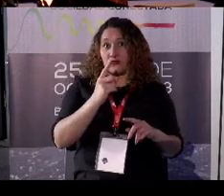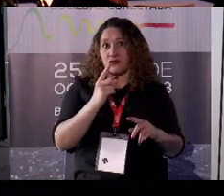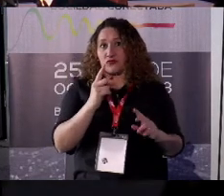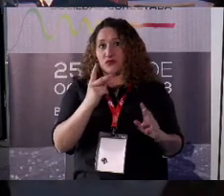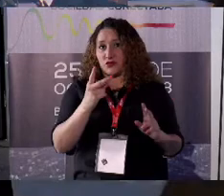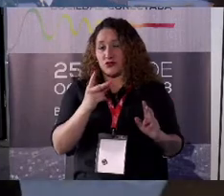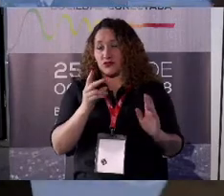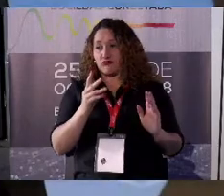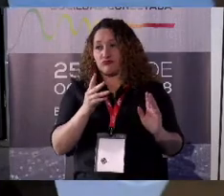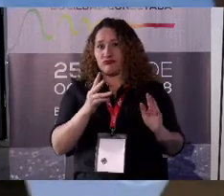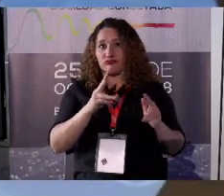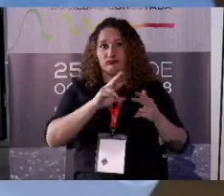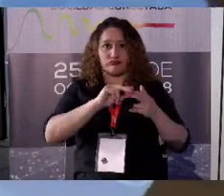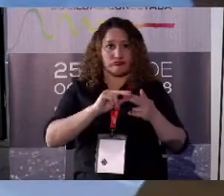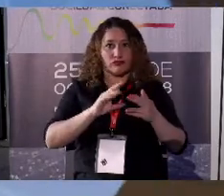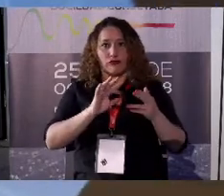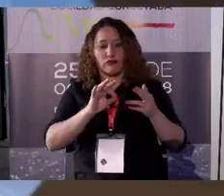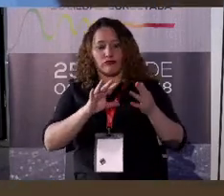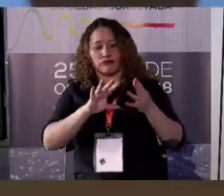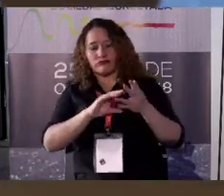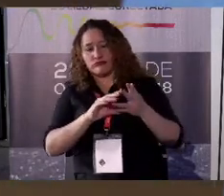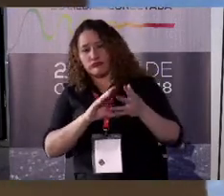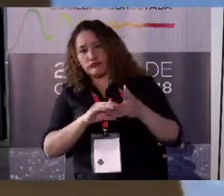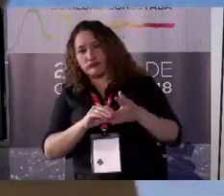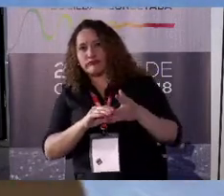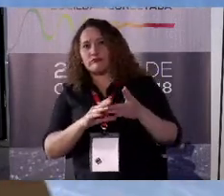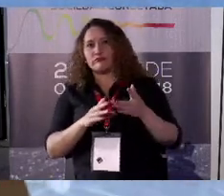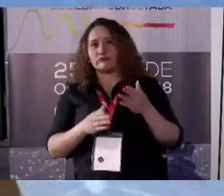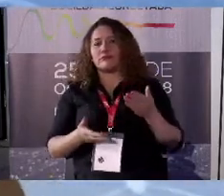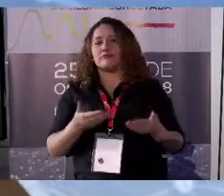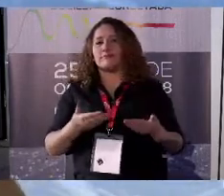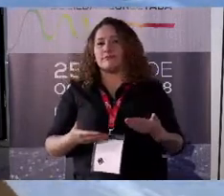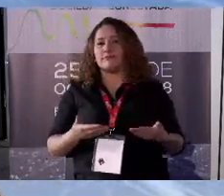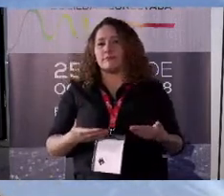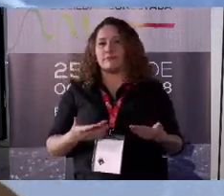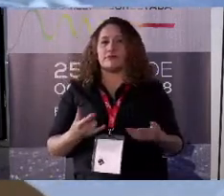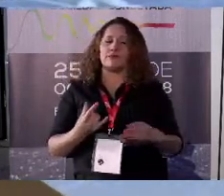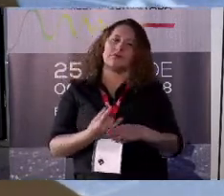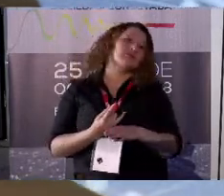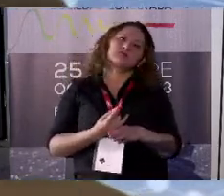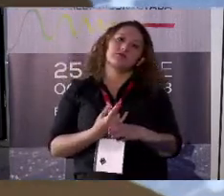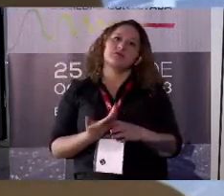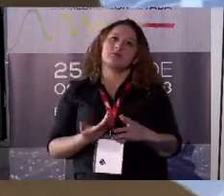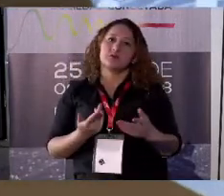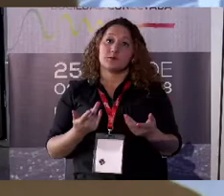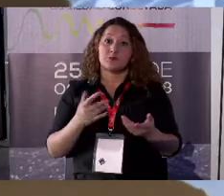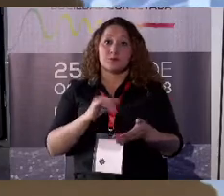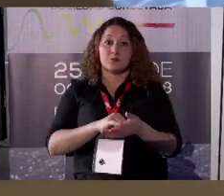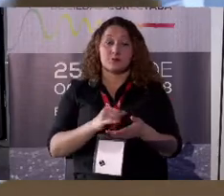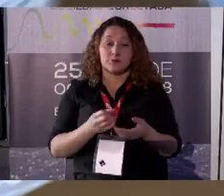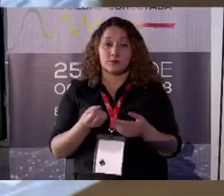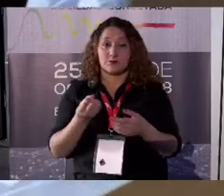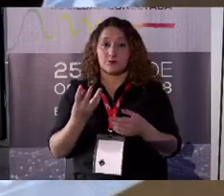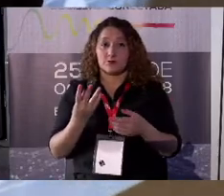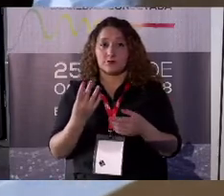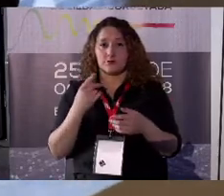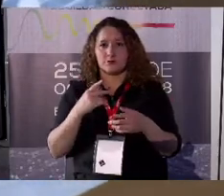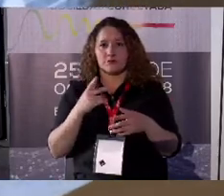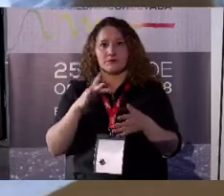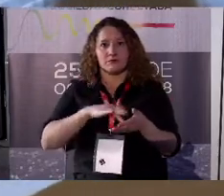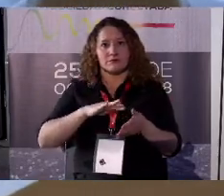o combinación de las 3 últimas. ¿Eso para qué? Se va a utilizar esa cantidad para hacer